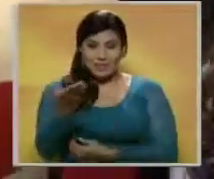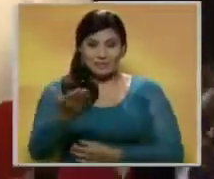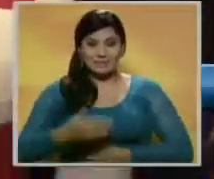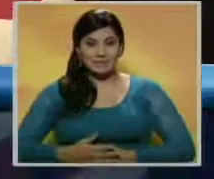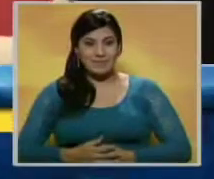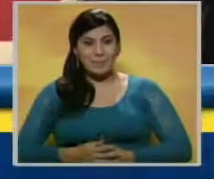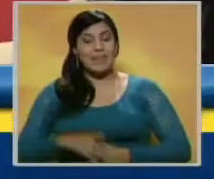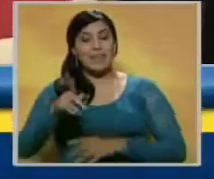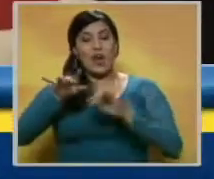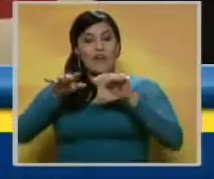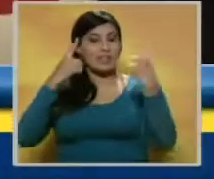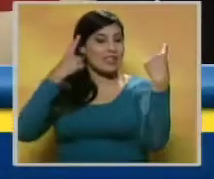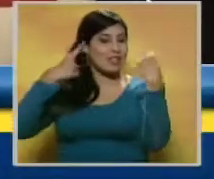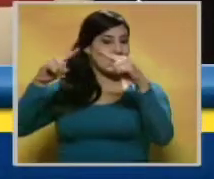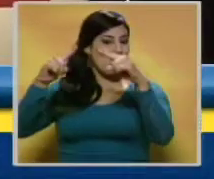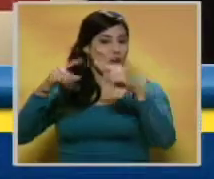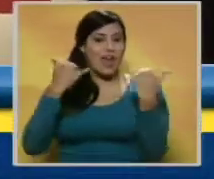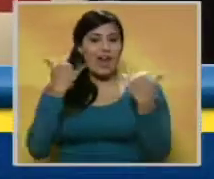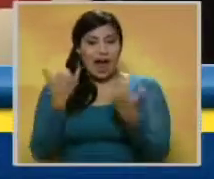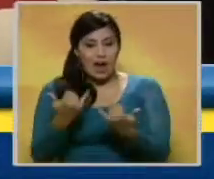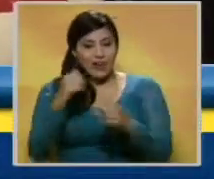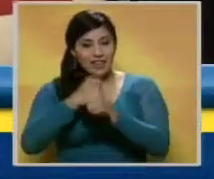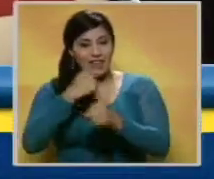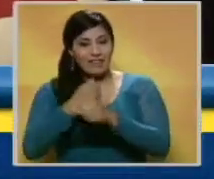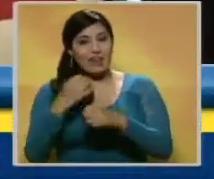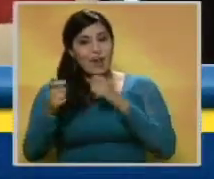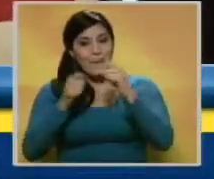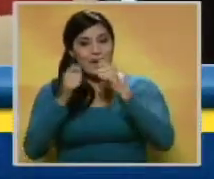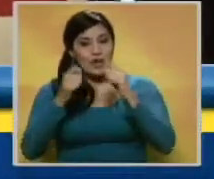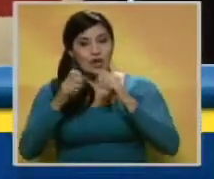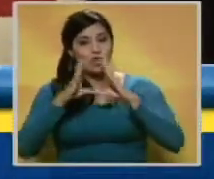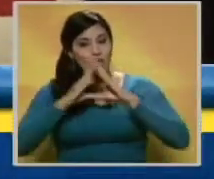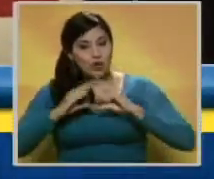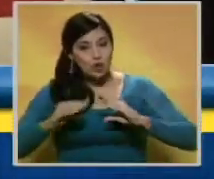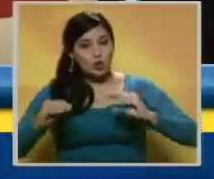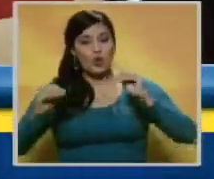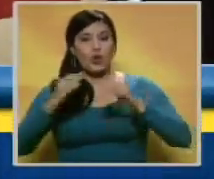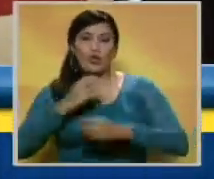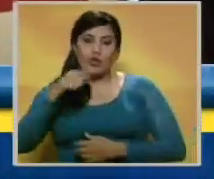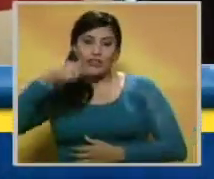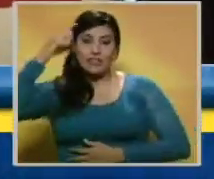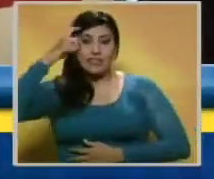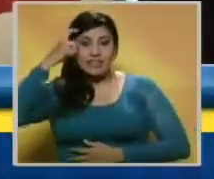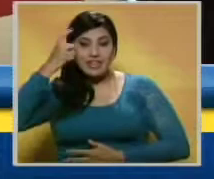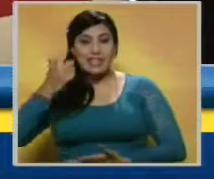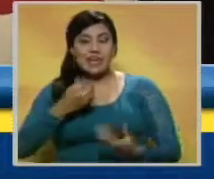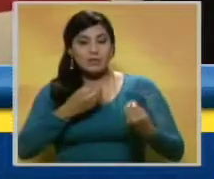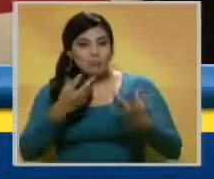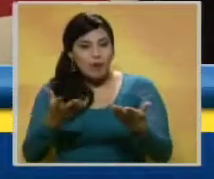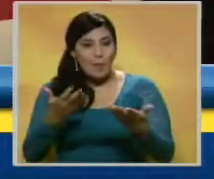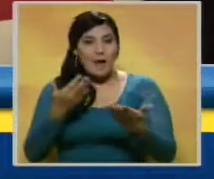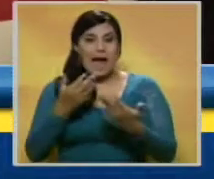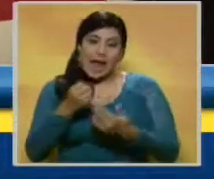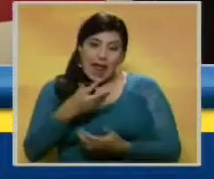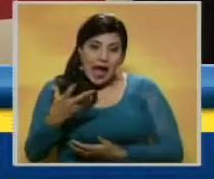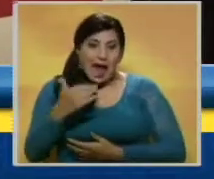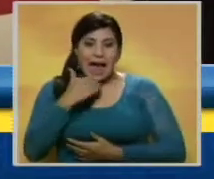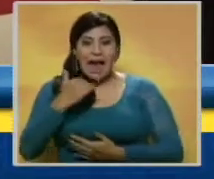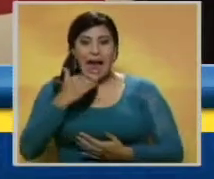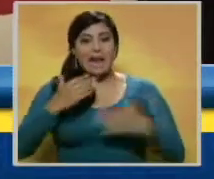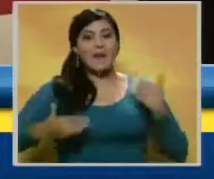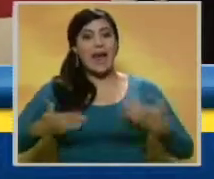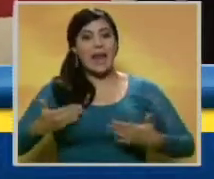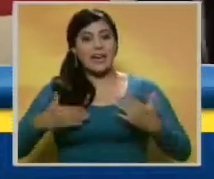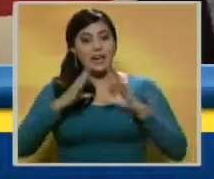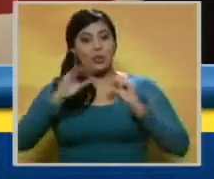la oficina sola y me vine para acá a celebrar con todos los periodistas y por supuesto nuestro día, llevando por supuesto mucha alegría